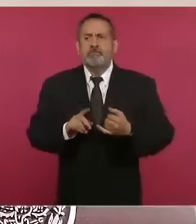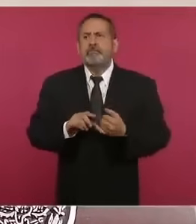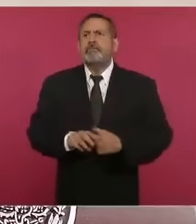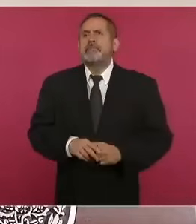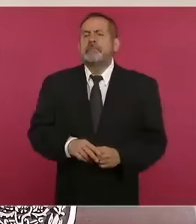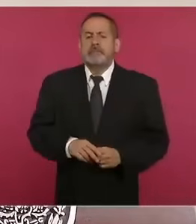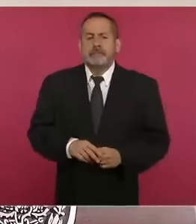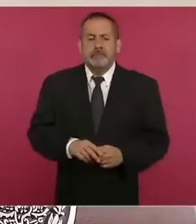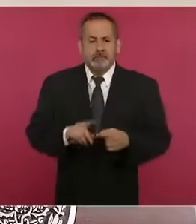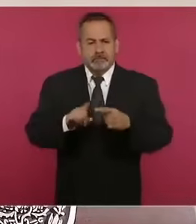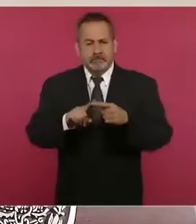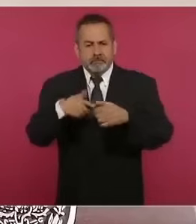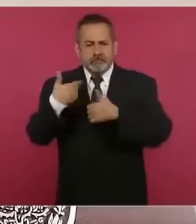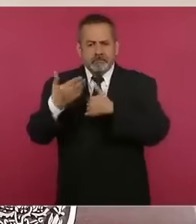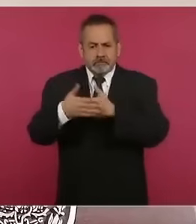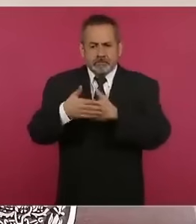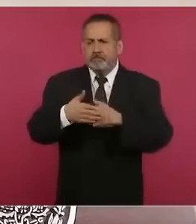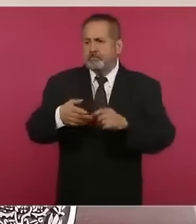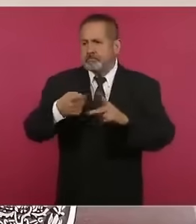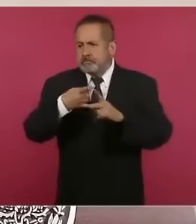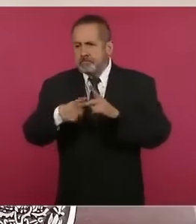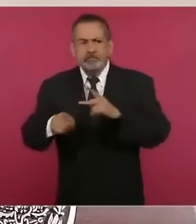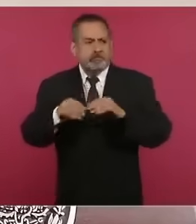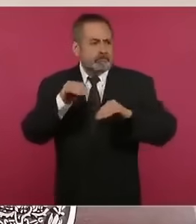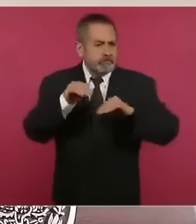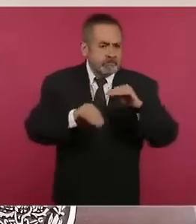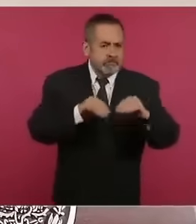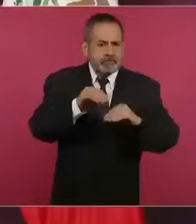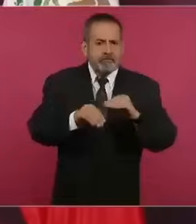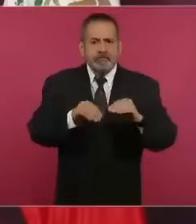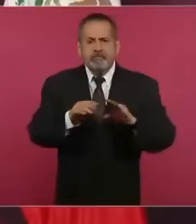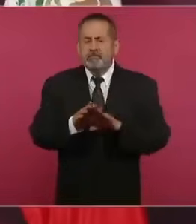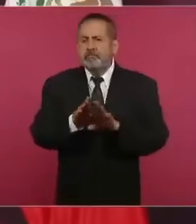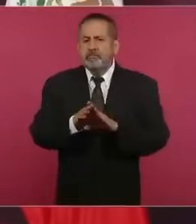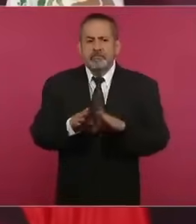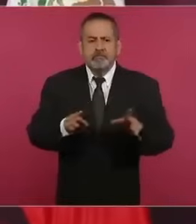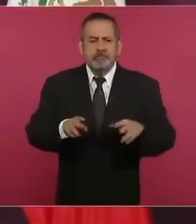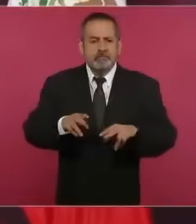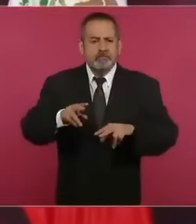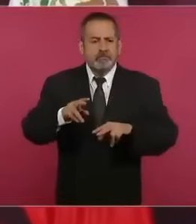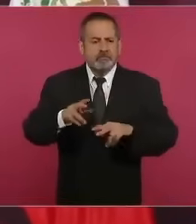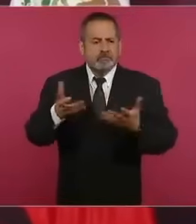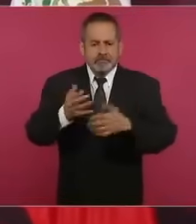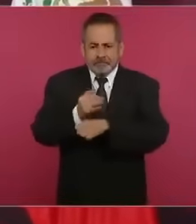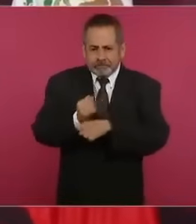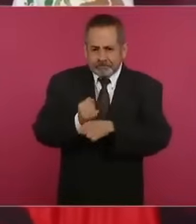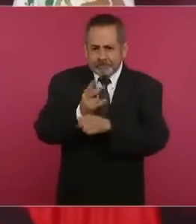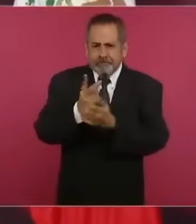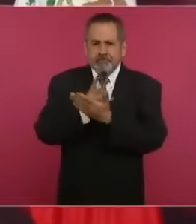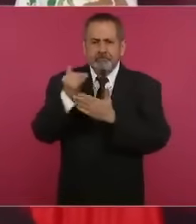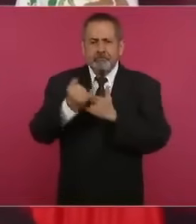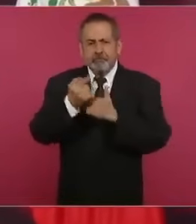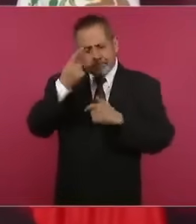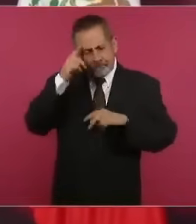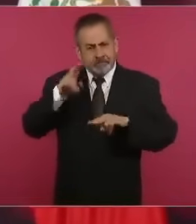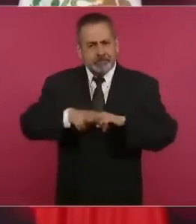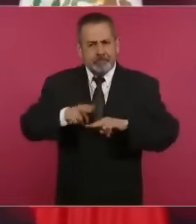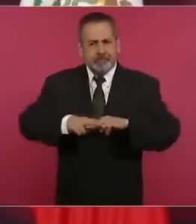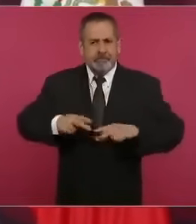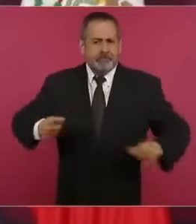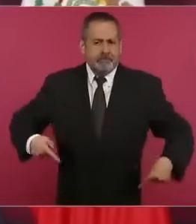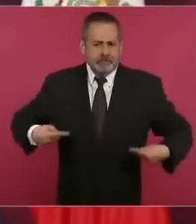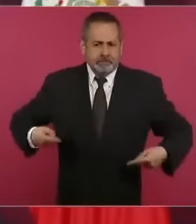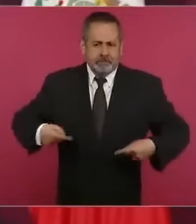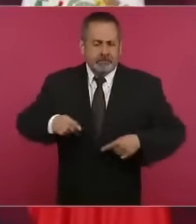se iniciaran proyectos para tener sillas especiales